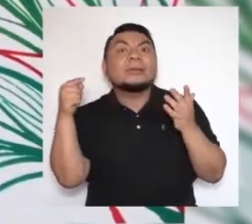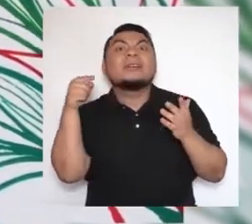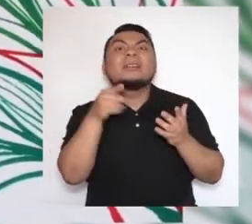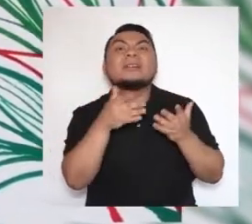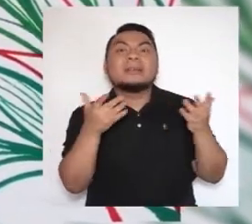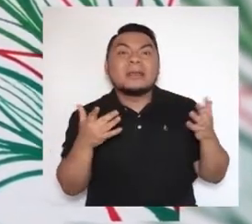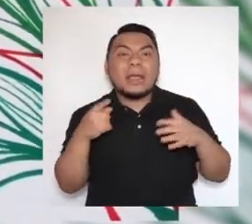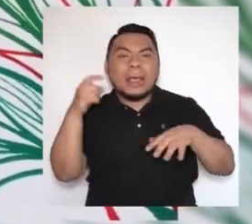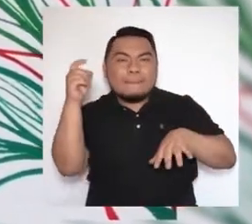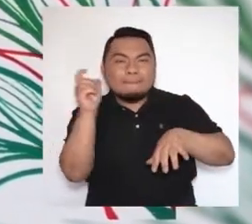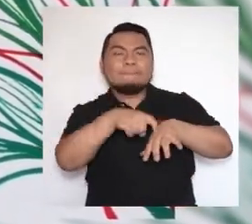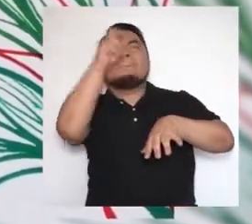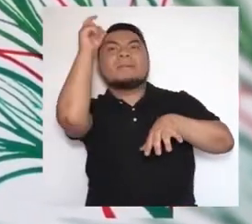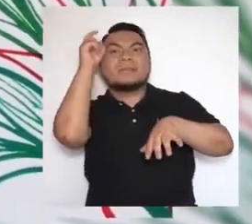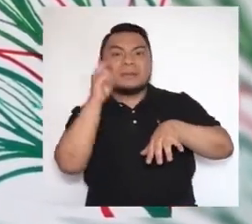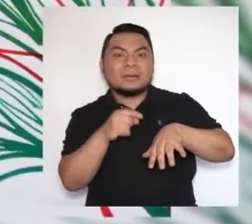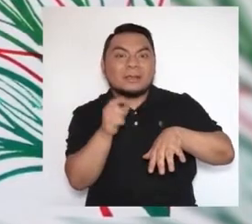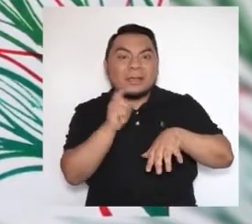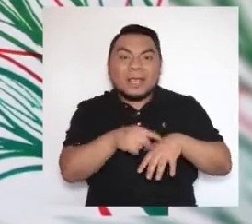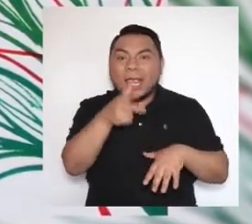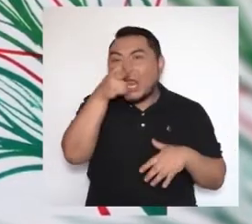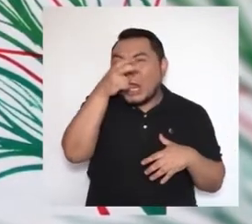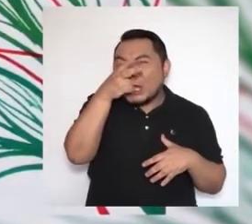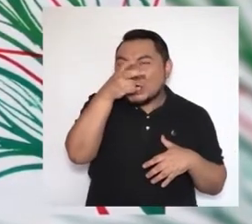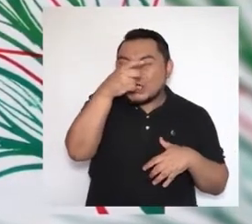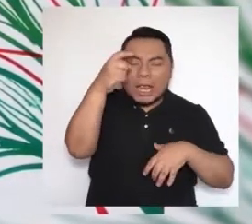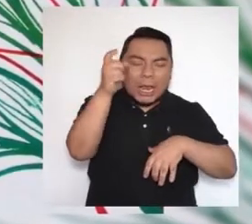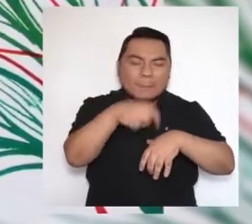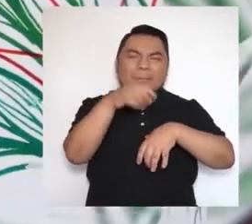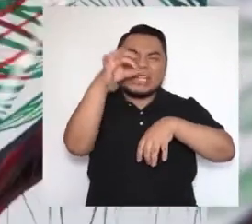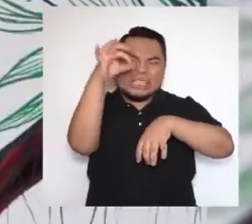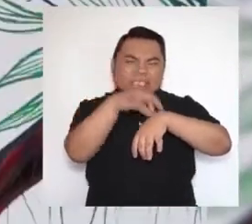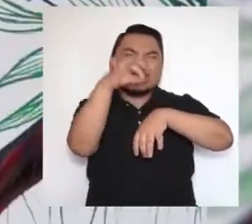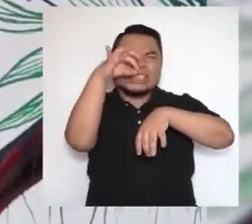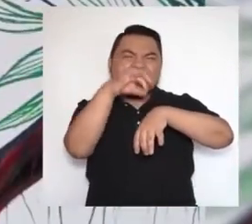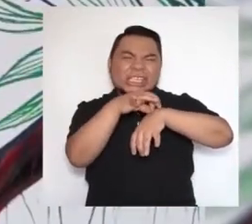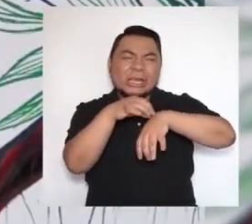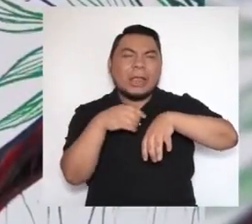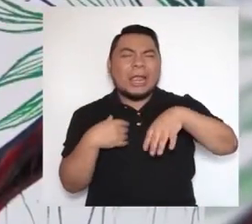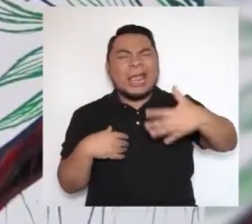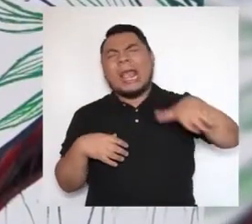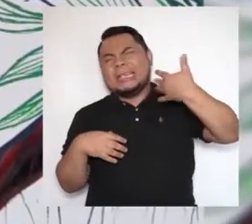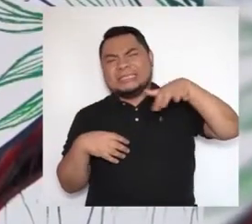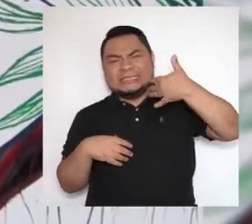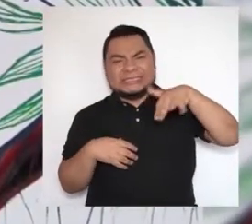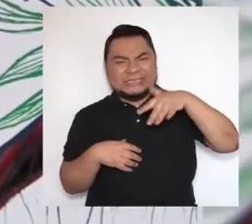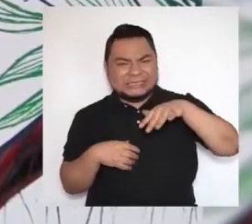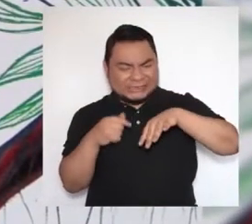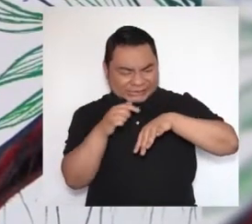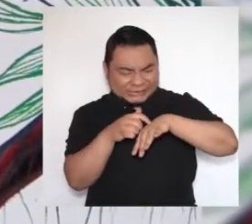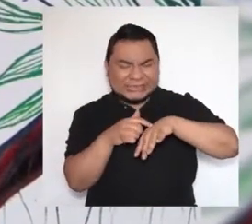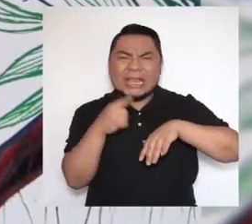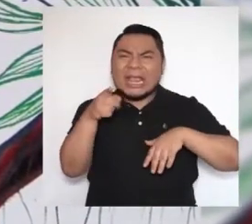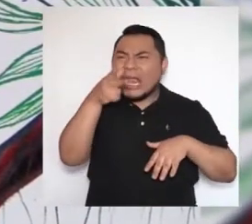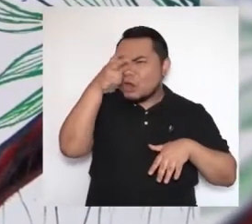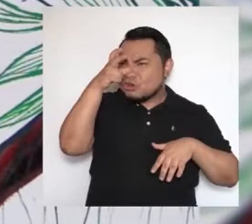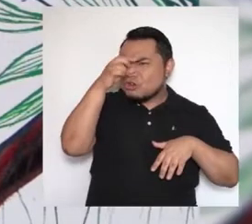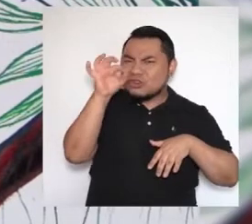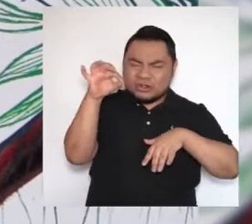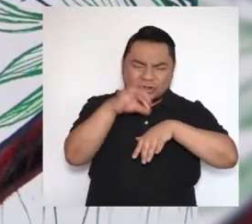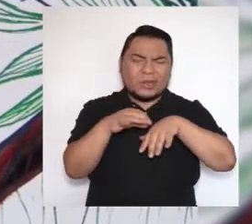Entonces, ¡pic! Una hormiga le picó. ¡Ay! ¡Una